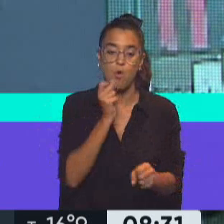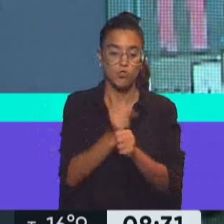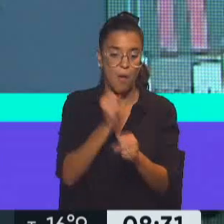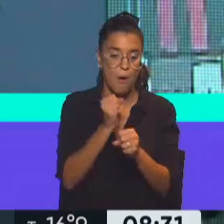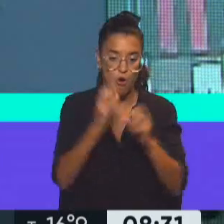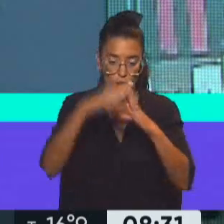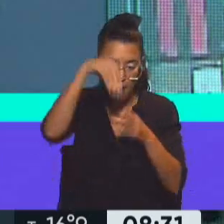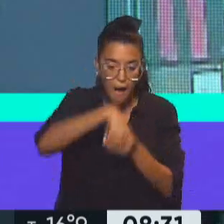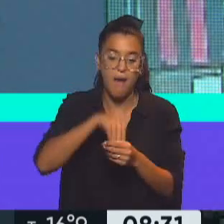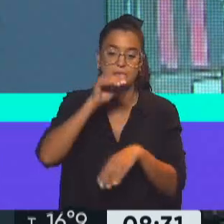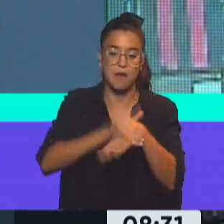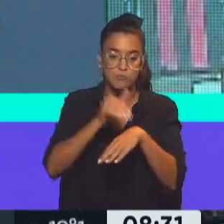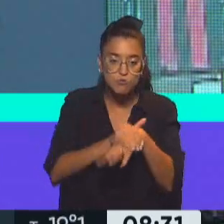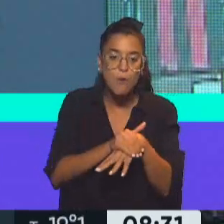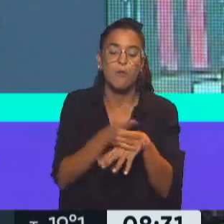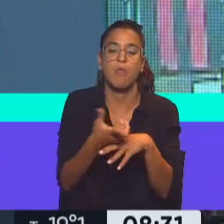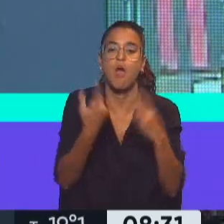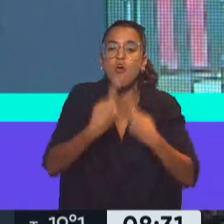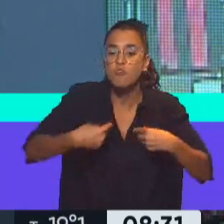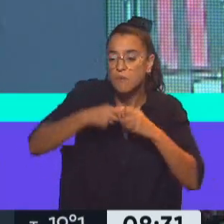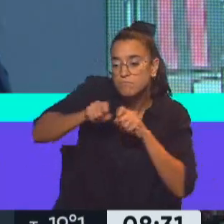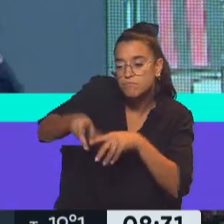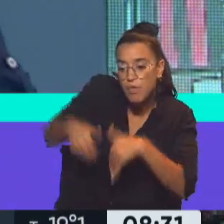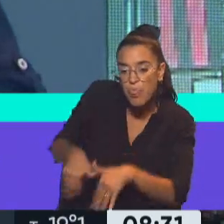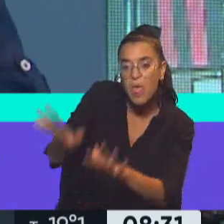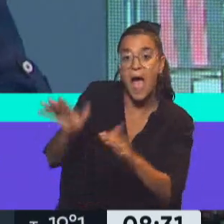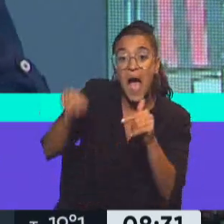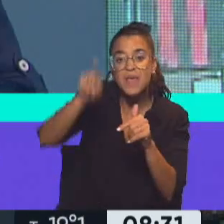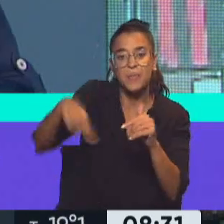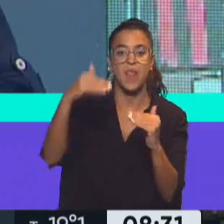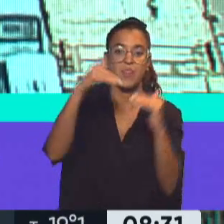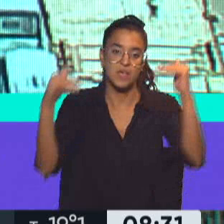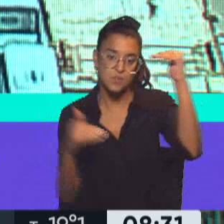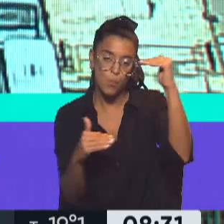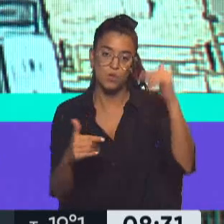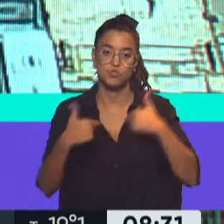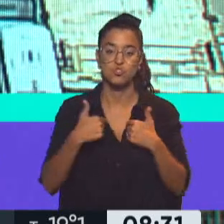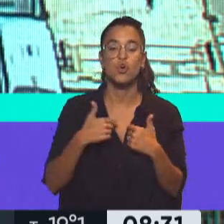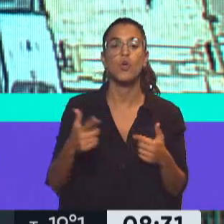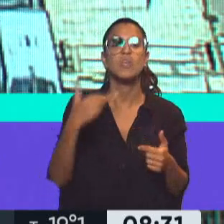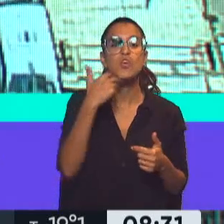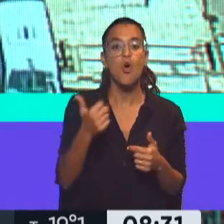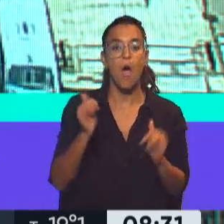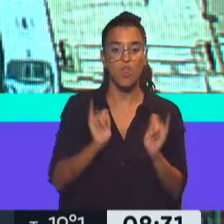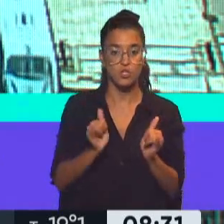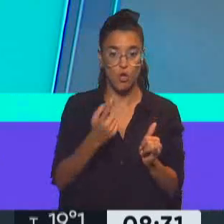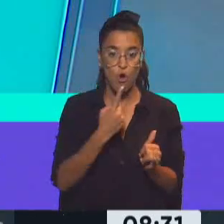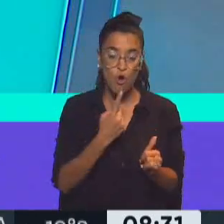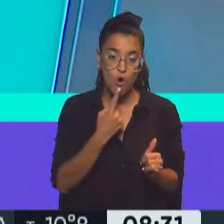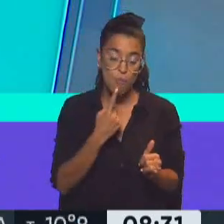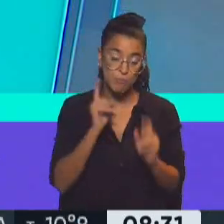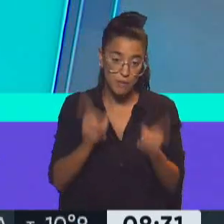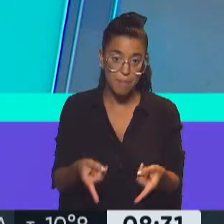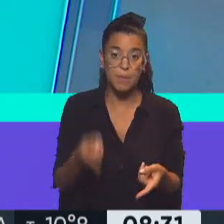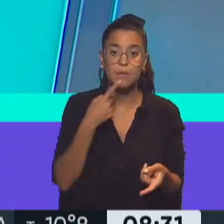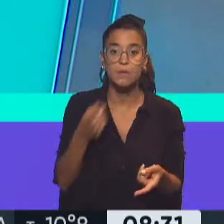en la responsabilidad, digo, lugares que se están dejando y se producen formas de desigualdad. Yo tengo hijos adolescentes, varones también, y cuando hablamos de estos temas,